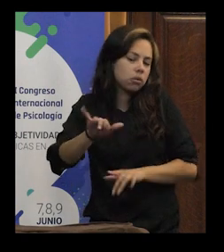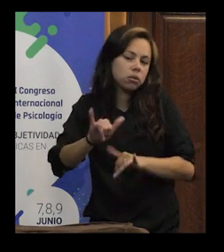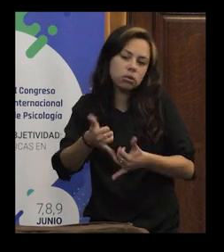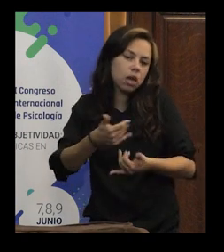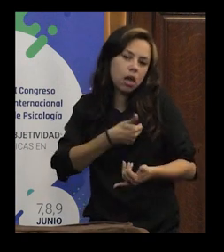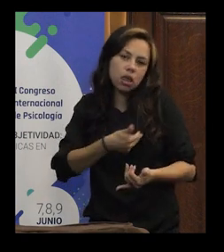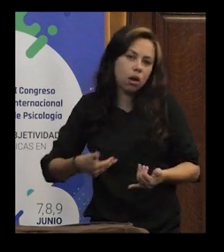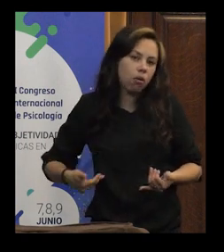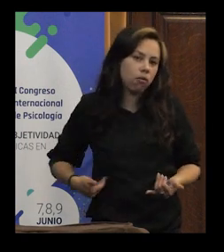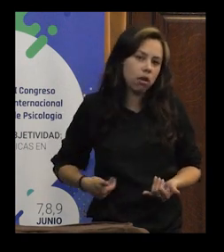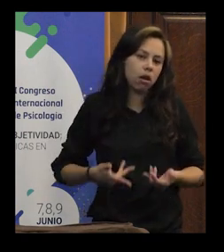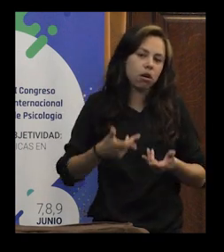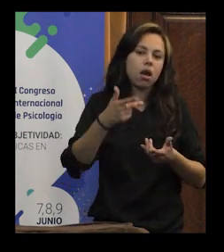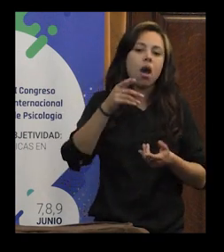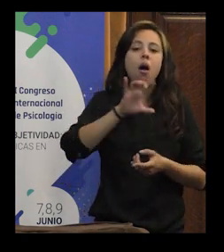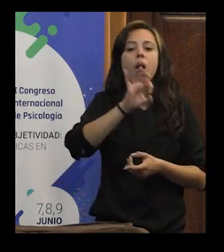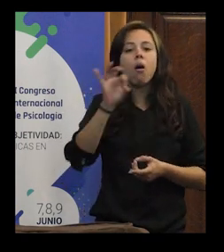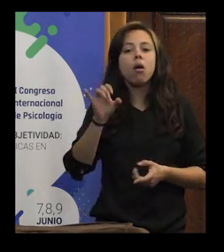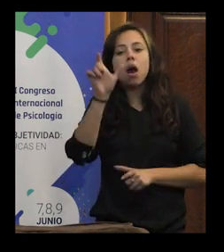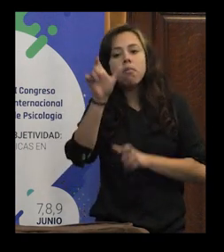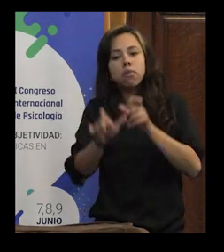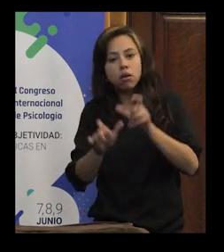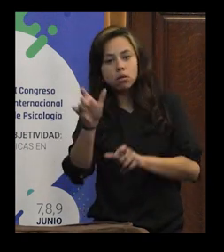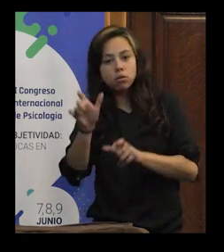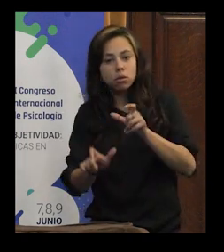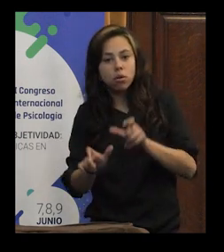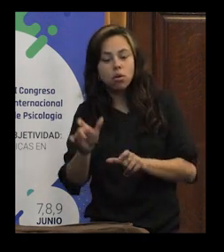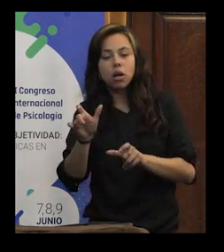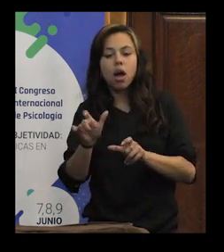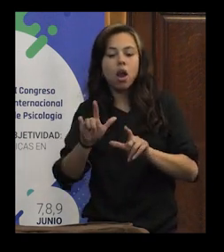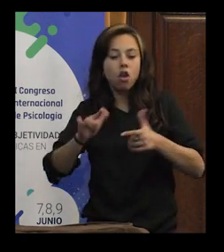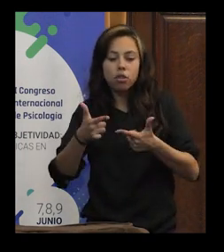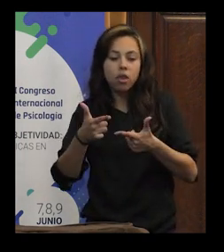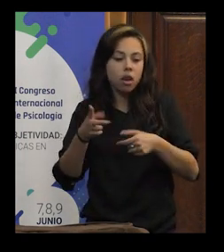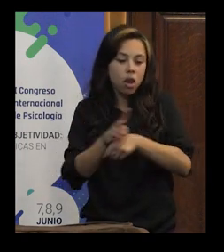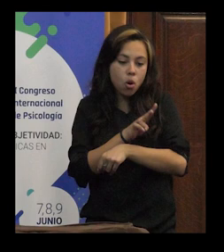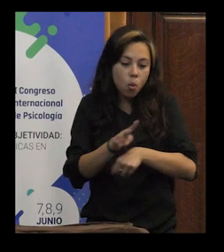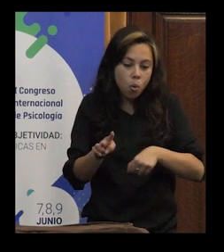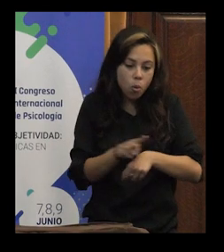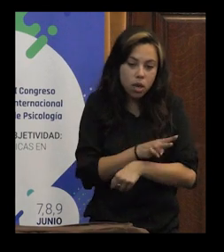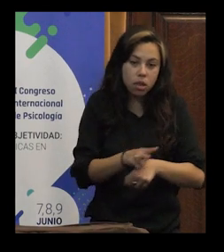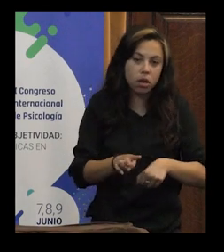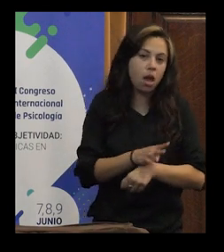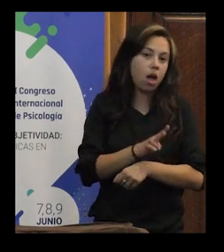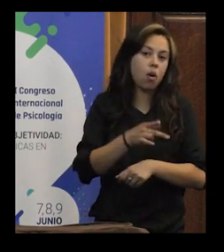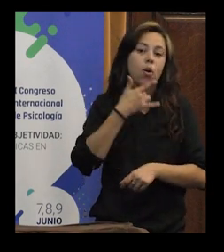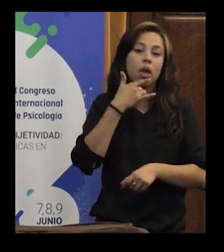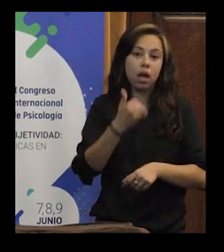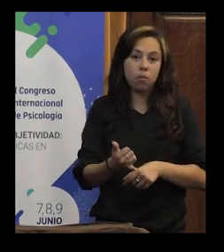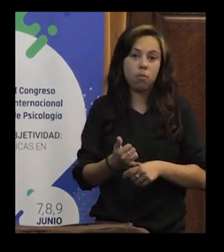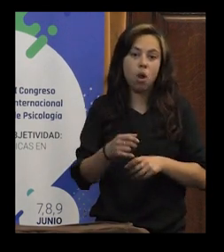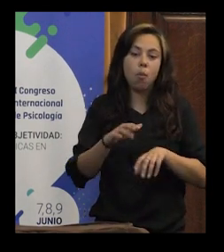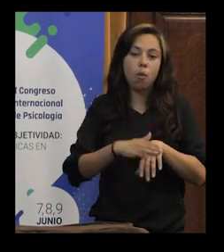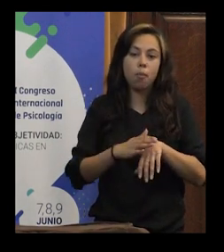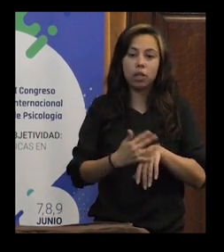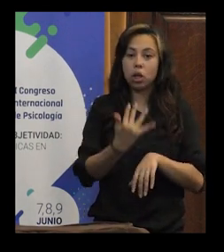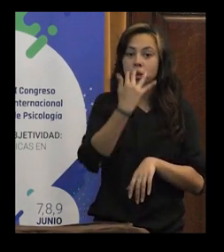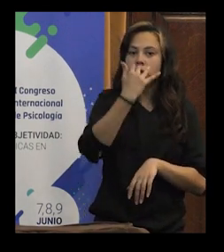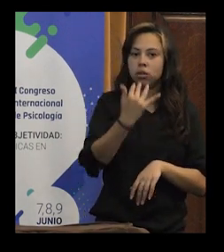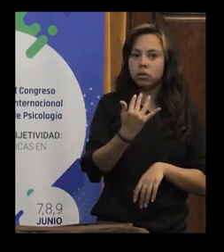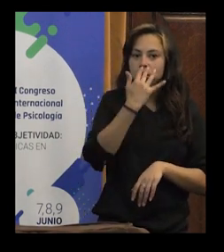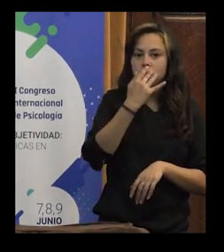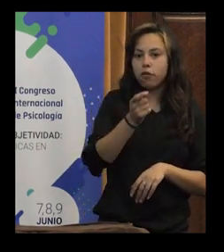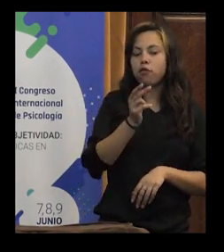personas pueden variar desde ser un observador pasivo o una víctima hasta ser